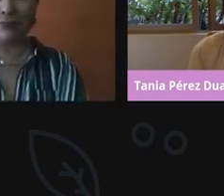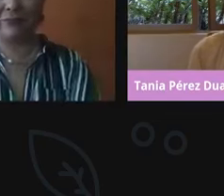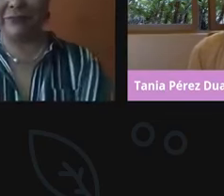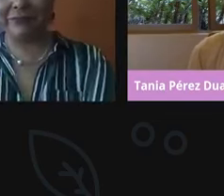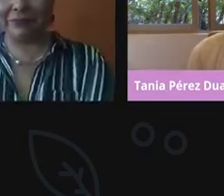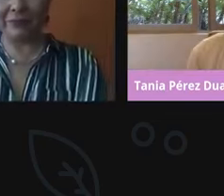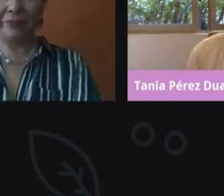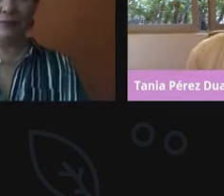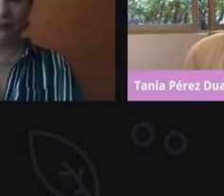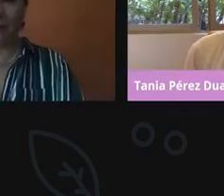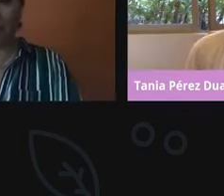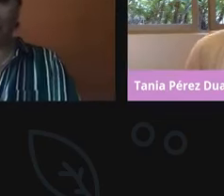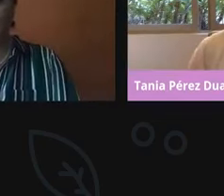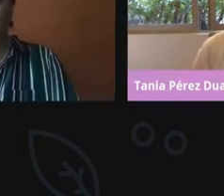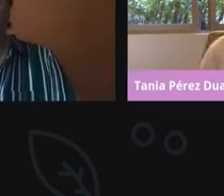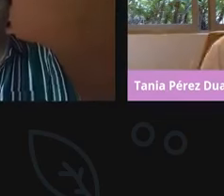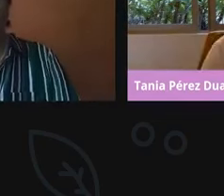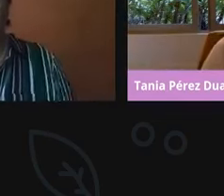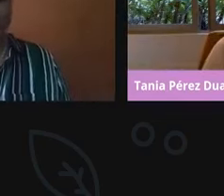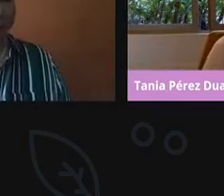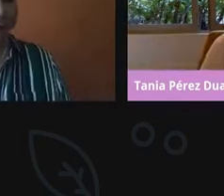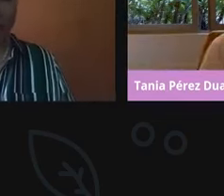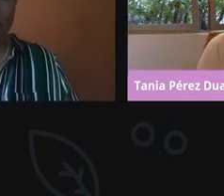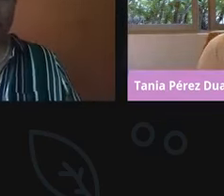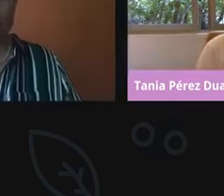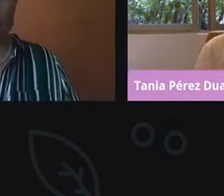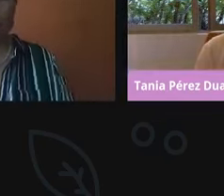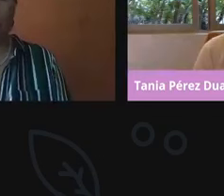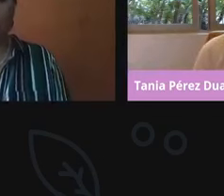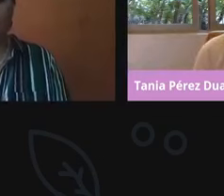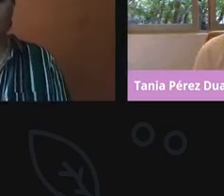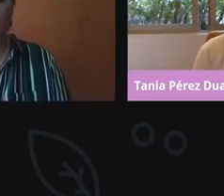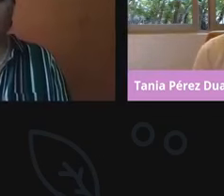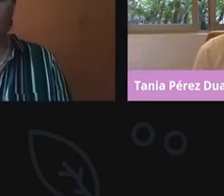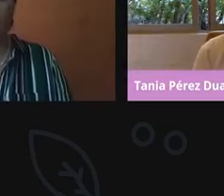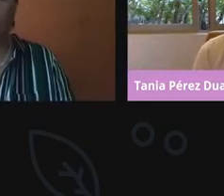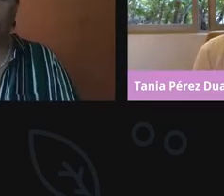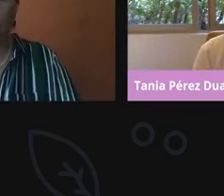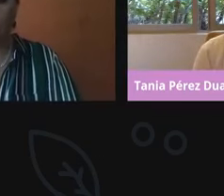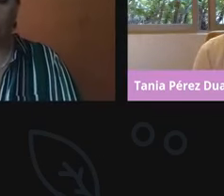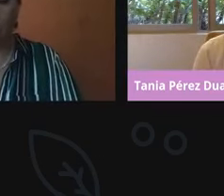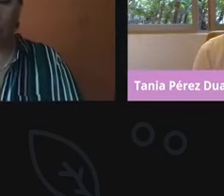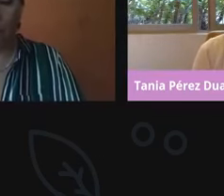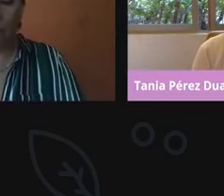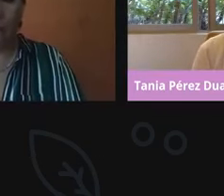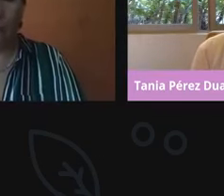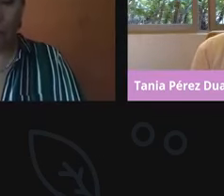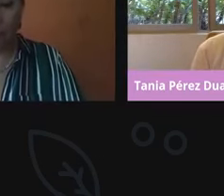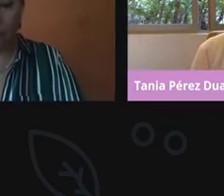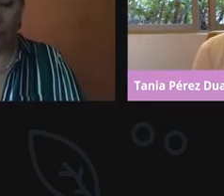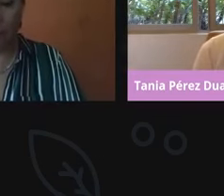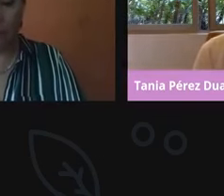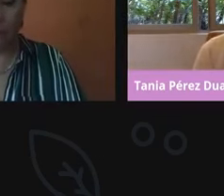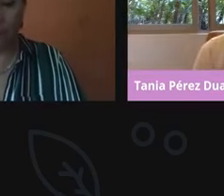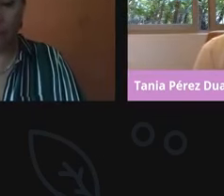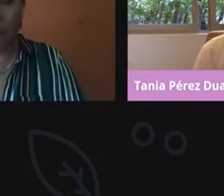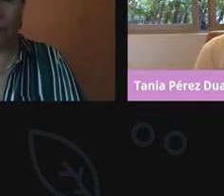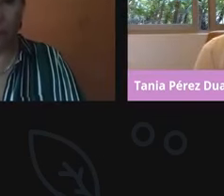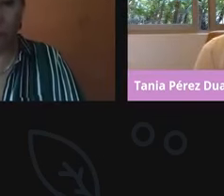la primer cosa que yo me aventaría a platicar es que es un trastorno que está mal